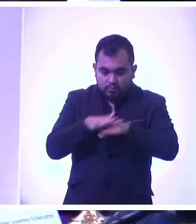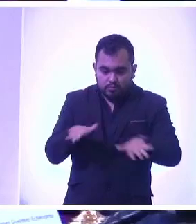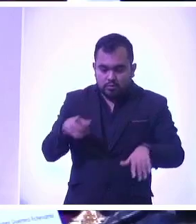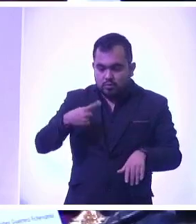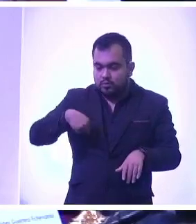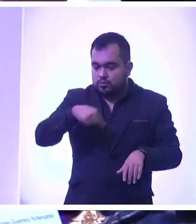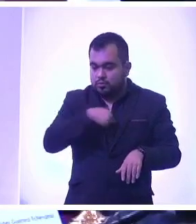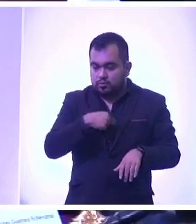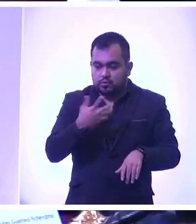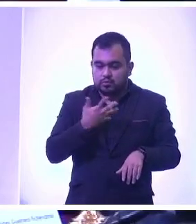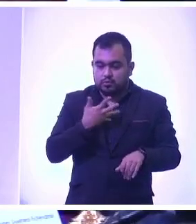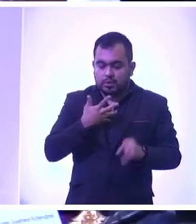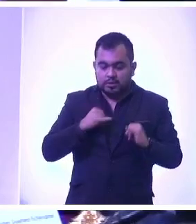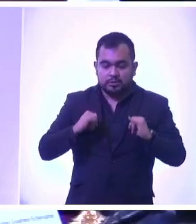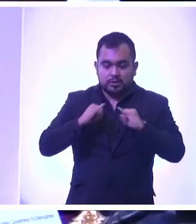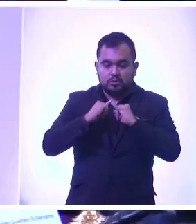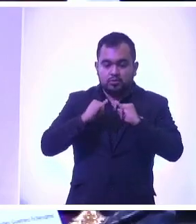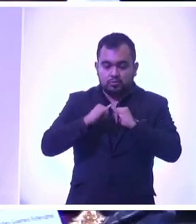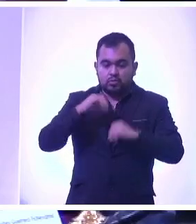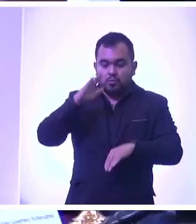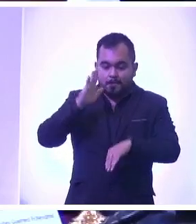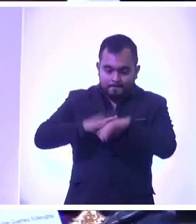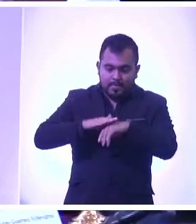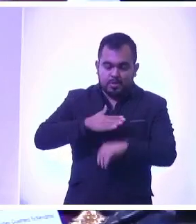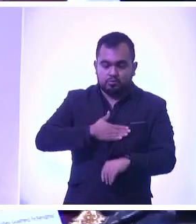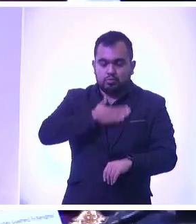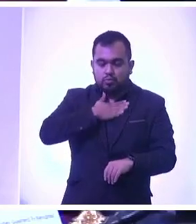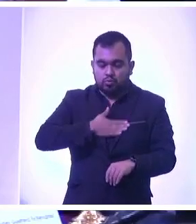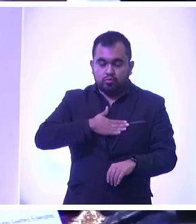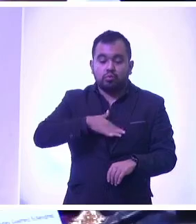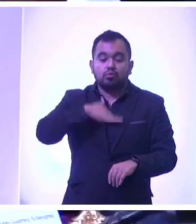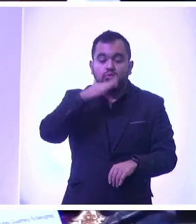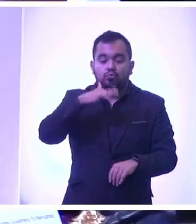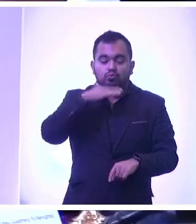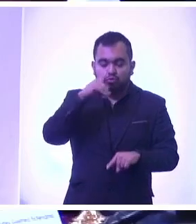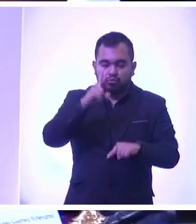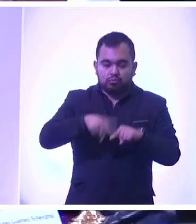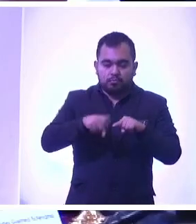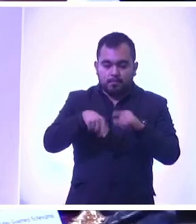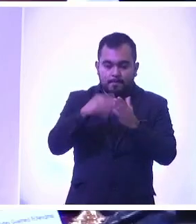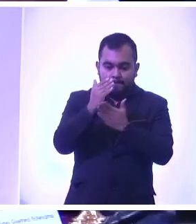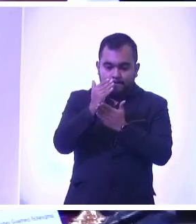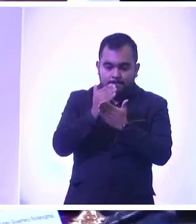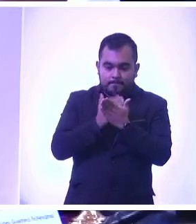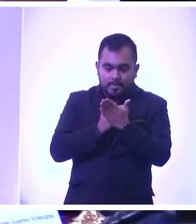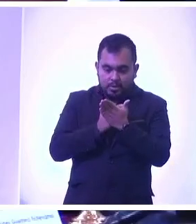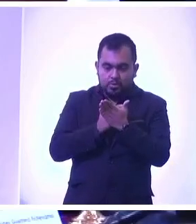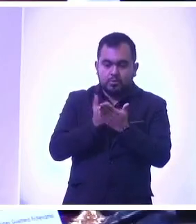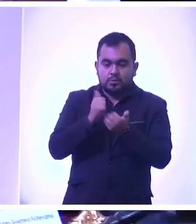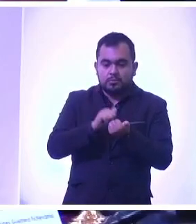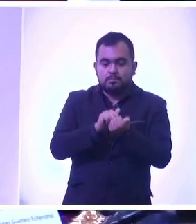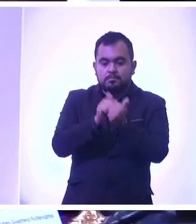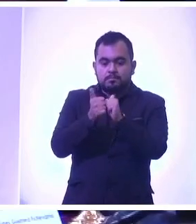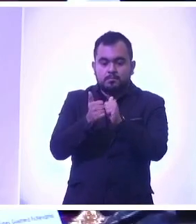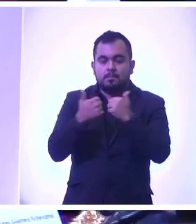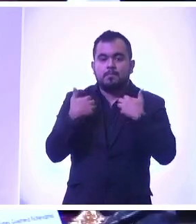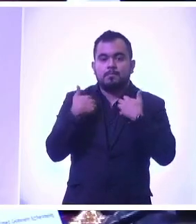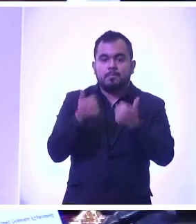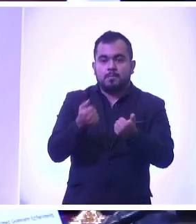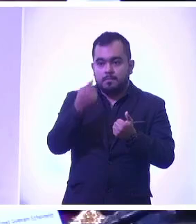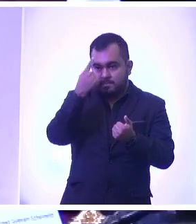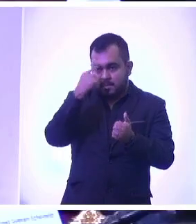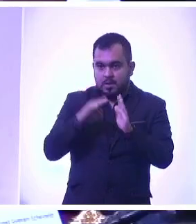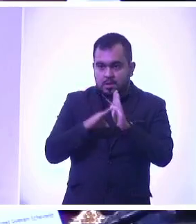instituciones más justas acabaremos con la corrupción Y seguramente serán tendientes al